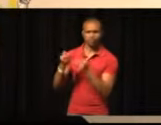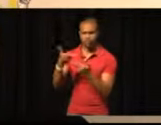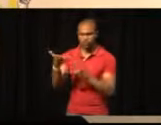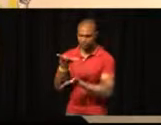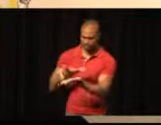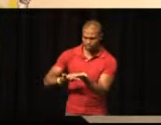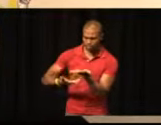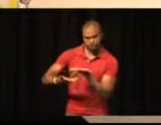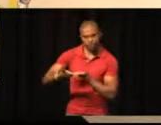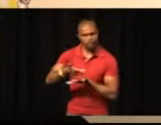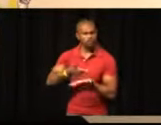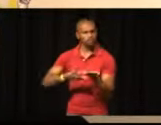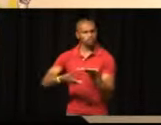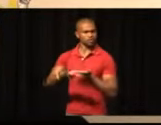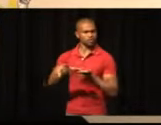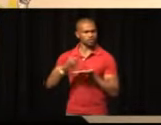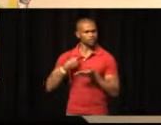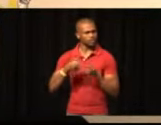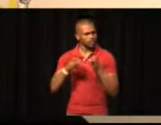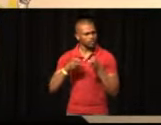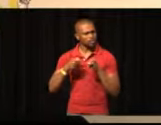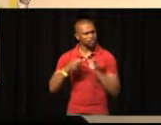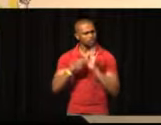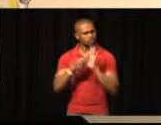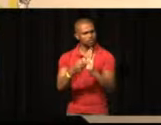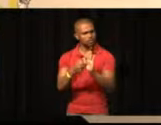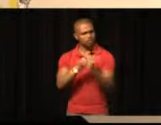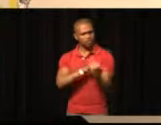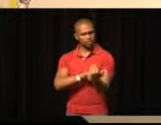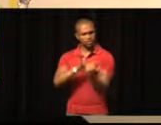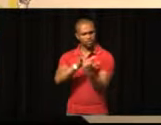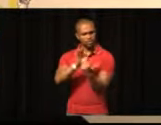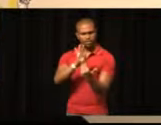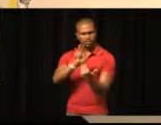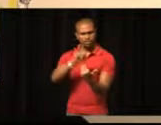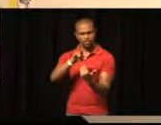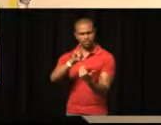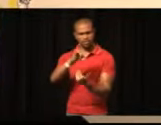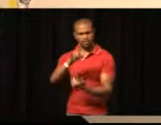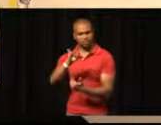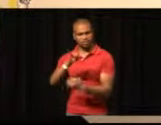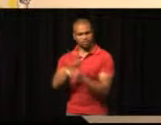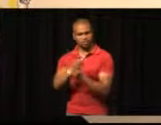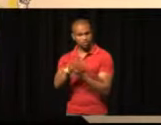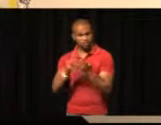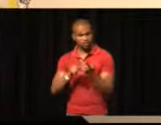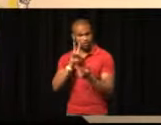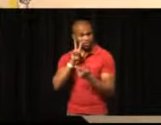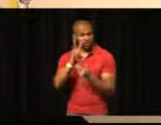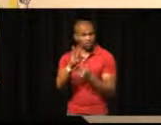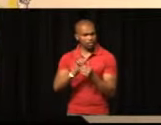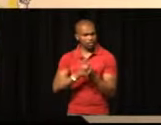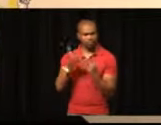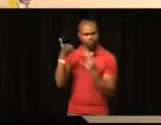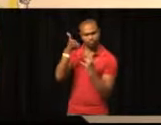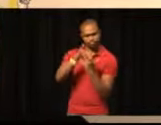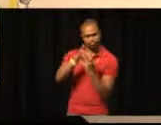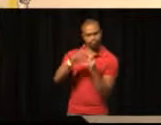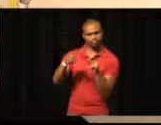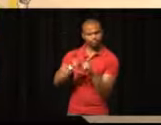lo que involucra, estoy pensando, toda la transdisciplinaridad que vemos el deporte como un